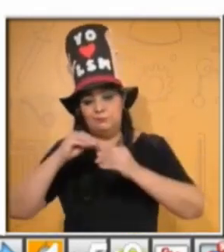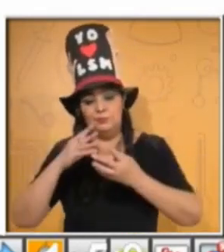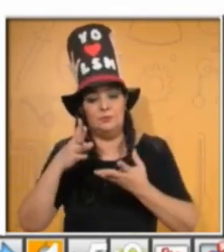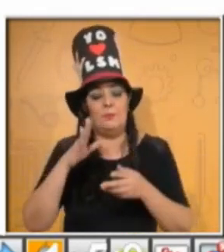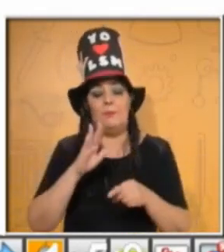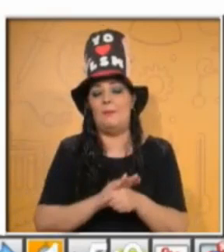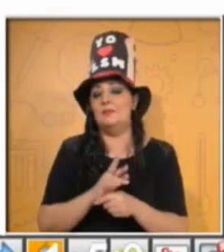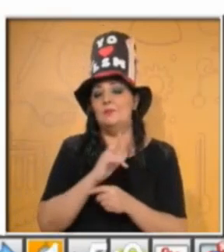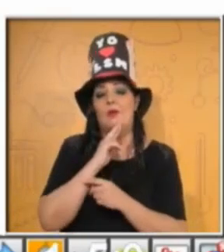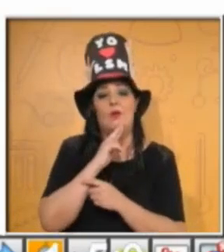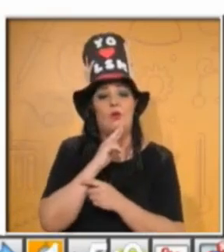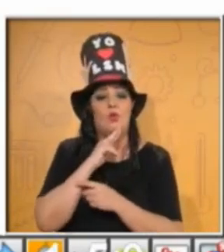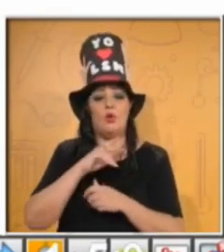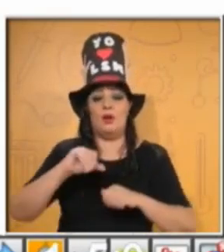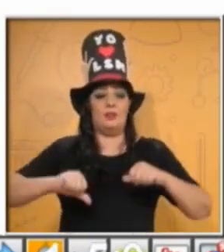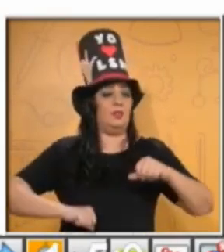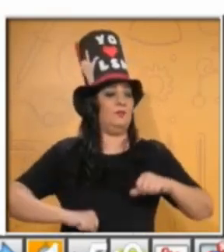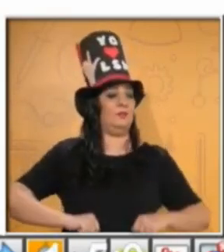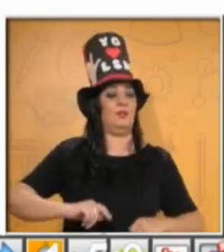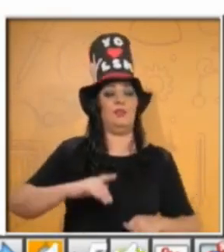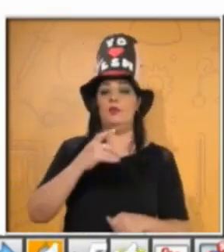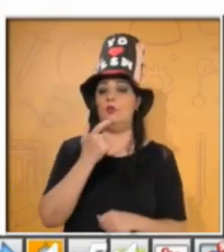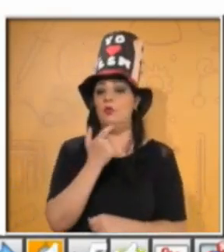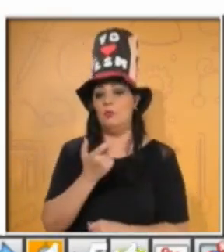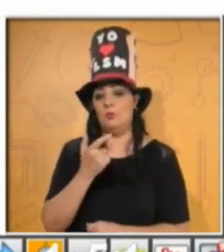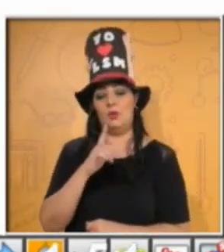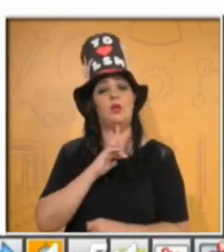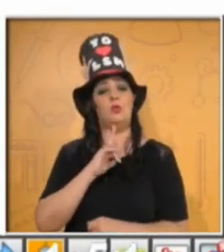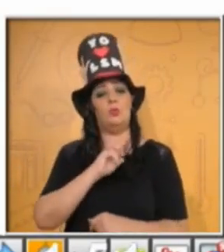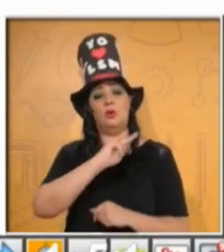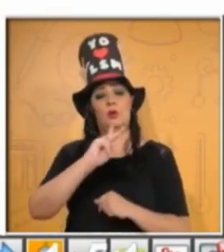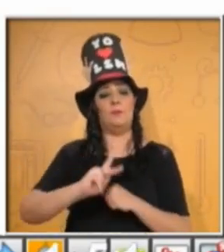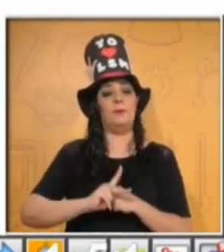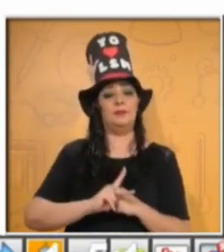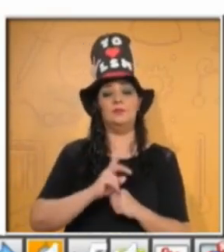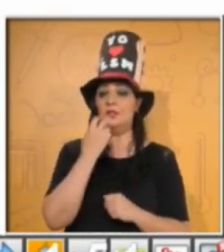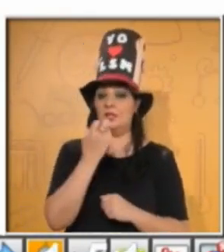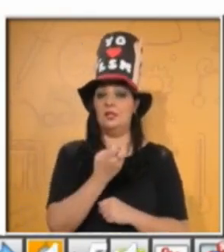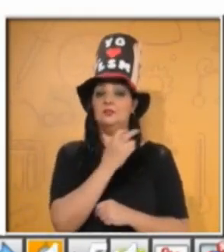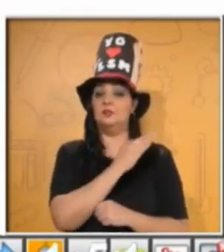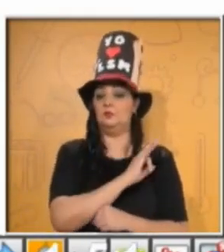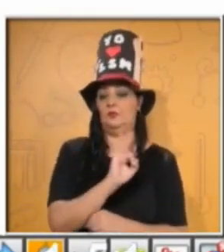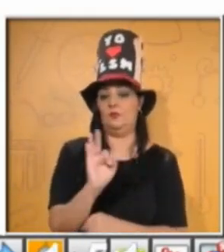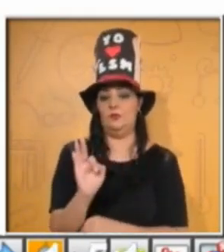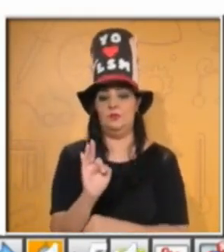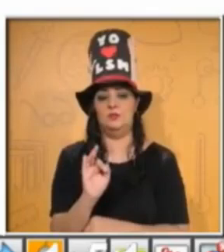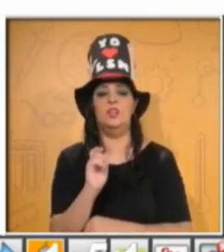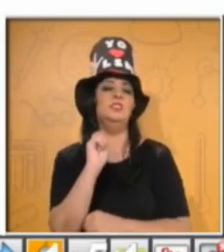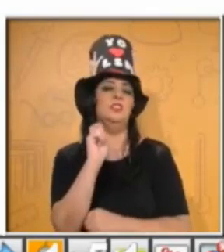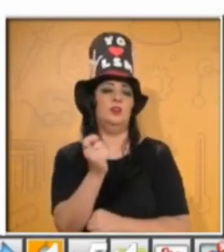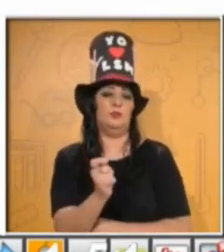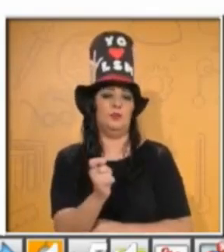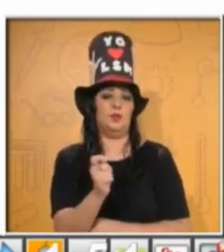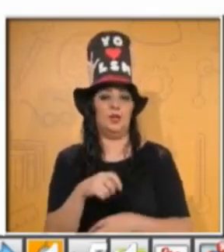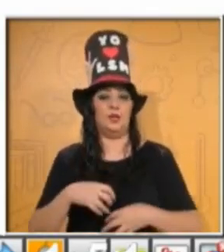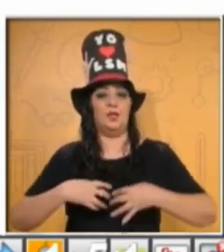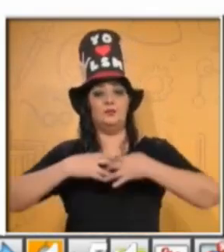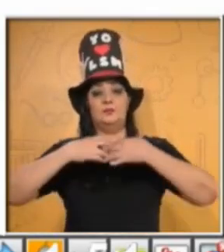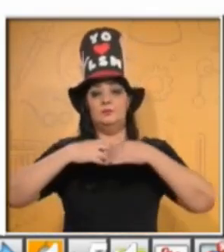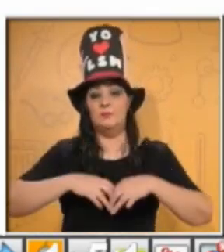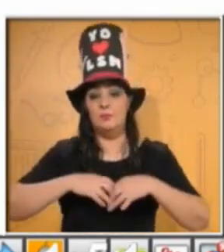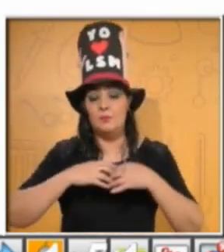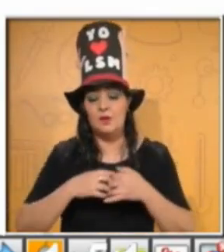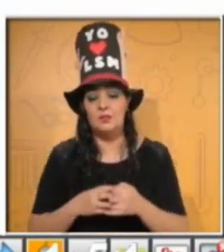mejor actividad económica del país durante este periodo. Esto significa que la industria